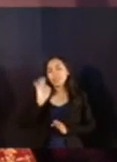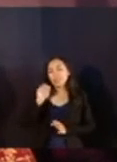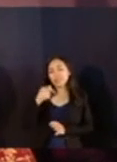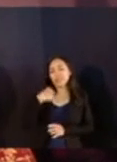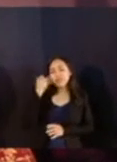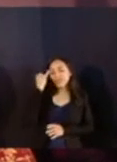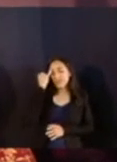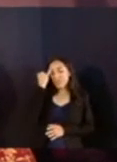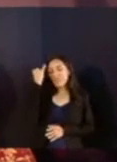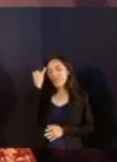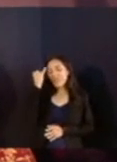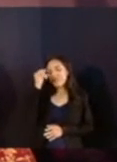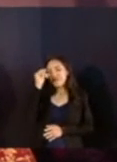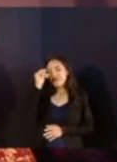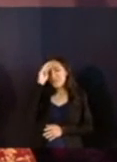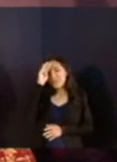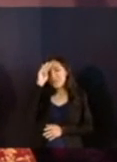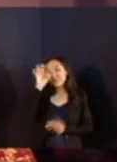clave para